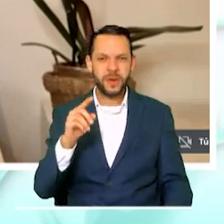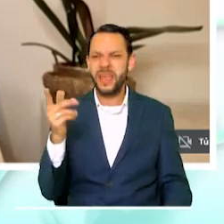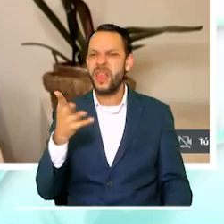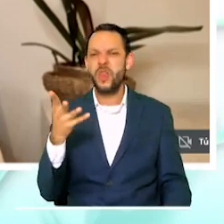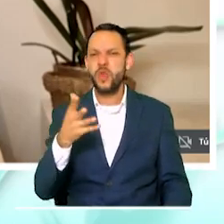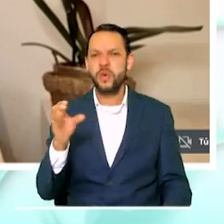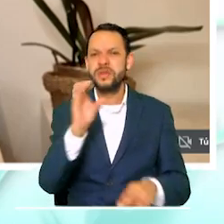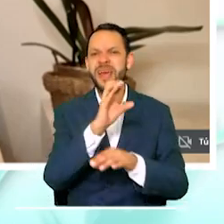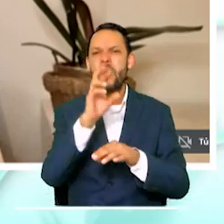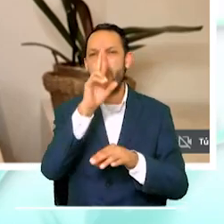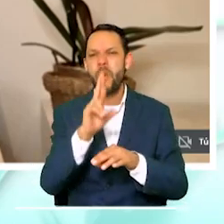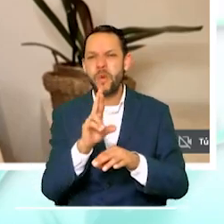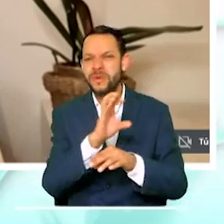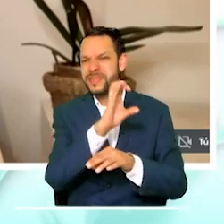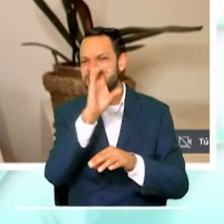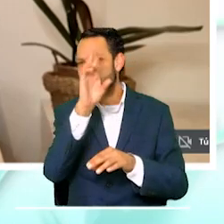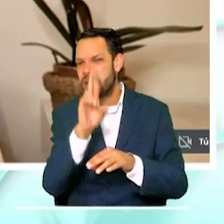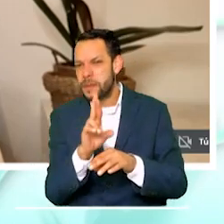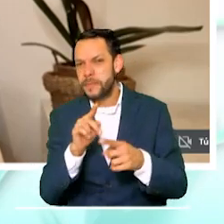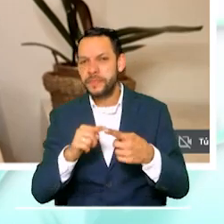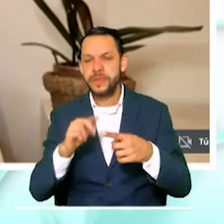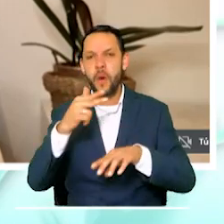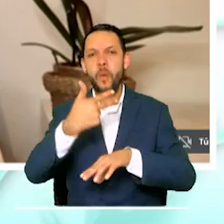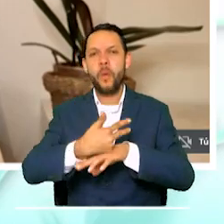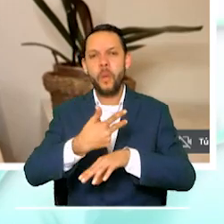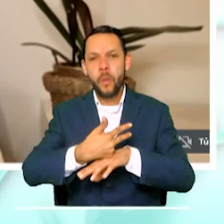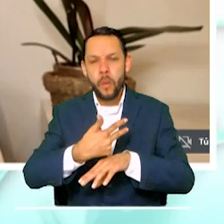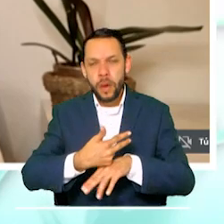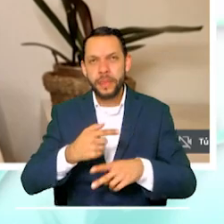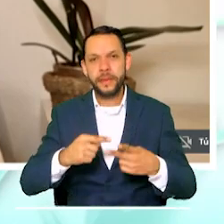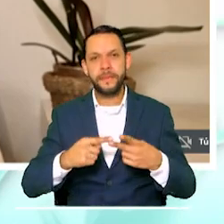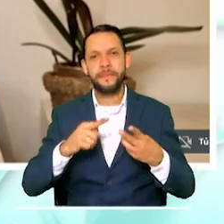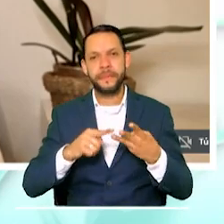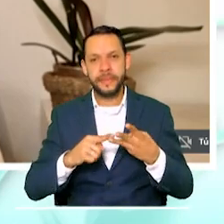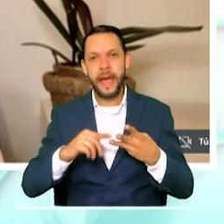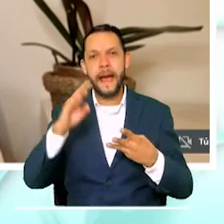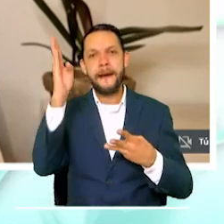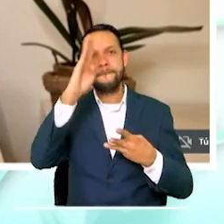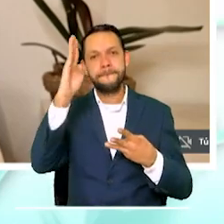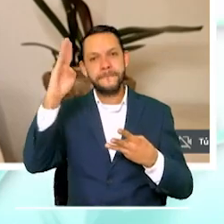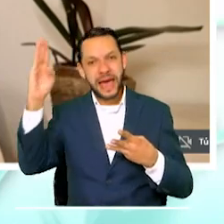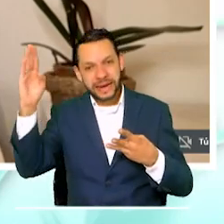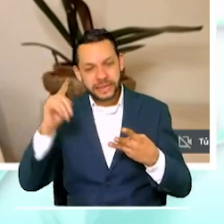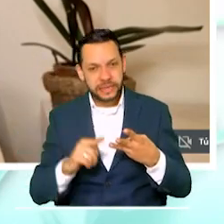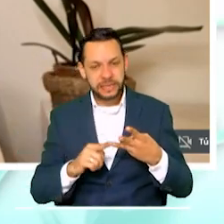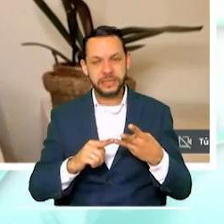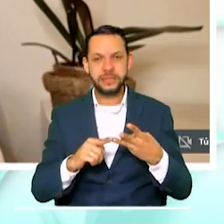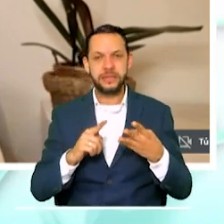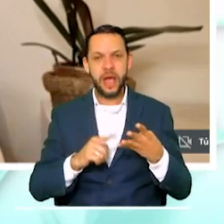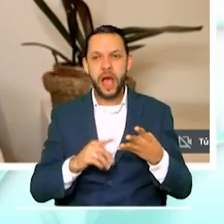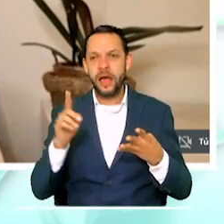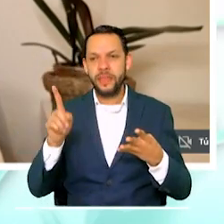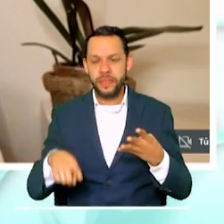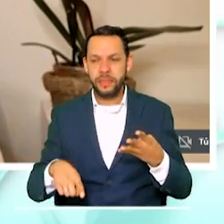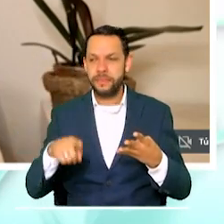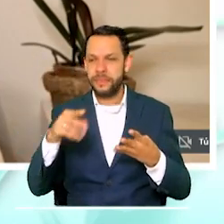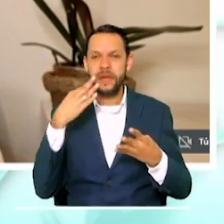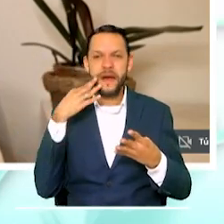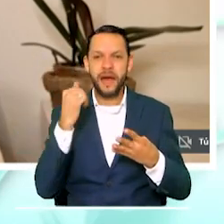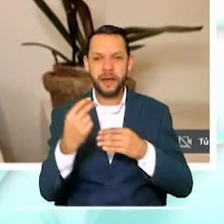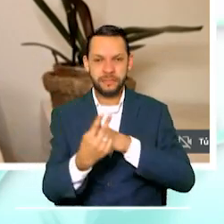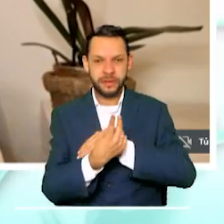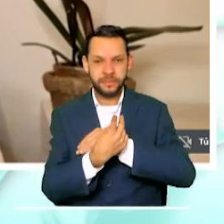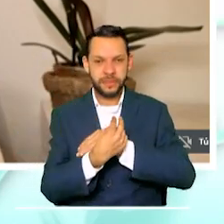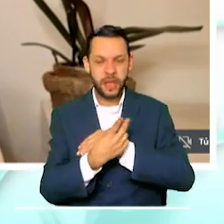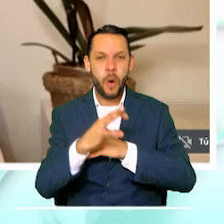Costa Rica, tenemos personas de Guatemala, de Barranquilla, un saludo a Pierzea, que está siempre